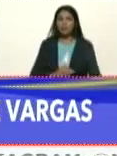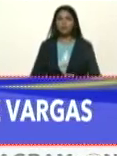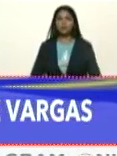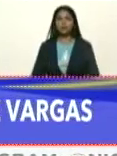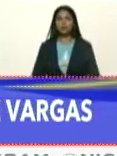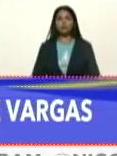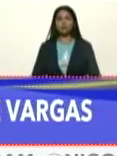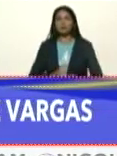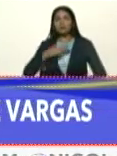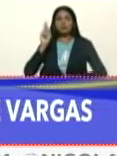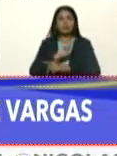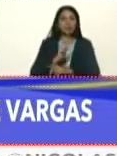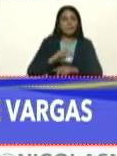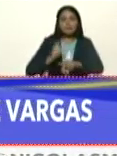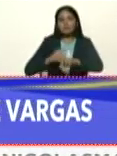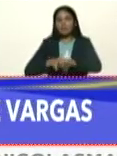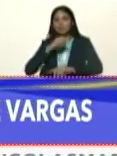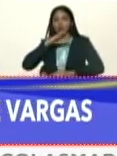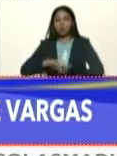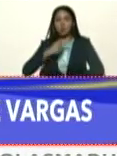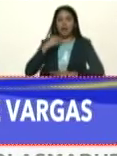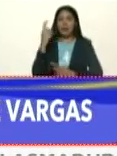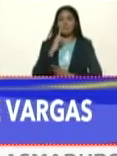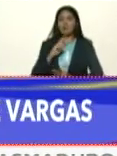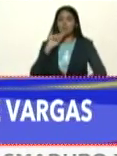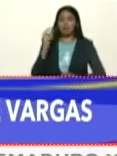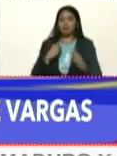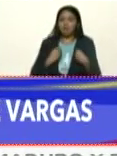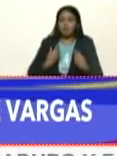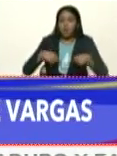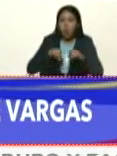la velocidad del tiempo histórico que vivió Bolívar.